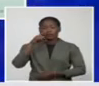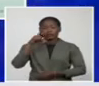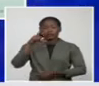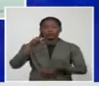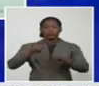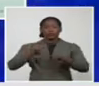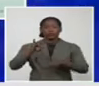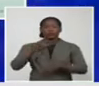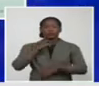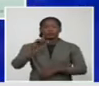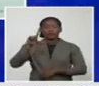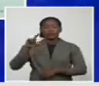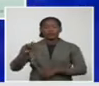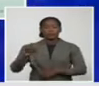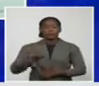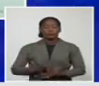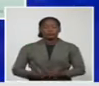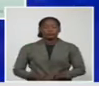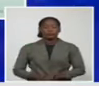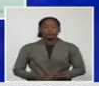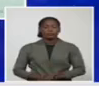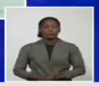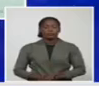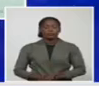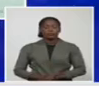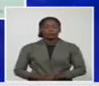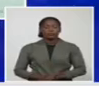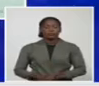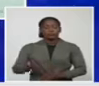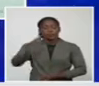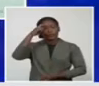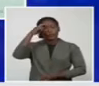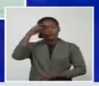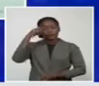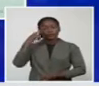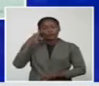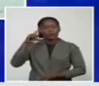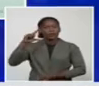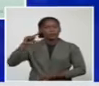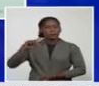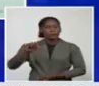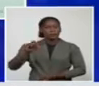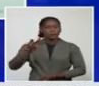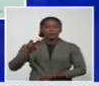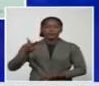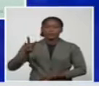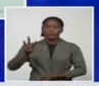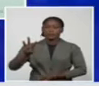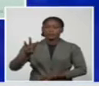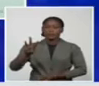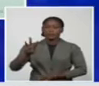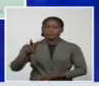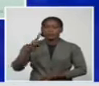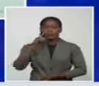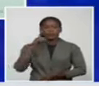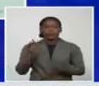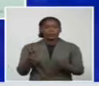también disminuye discretamente, 23 casos, 5 menos que la jornada anterior.